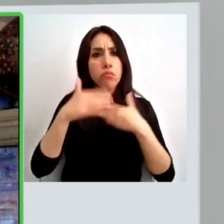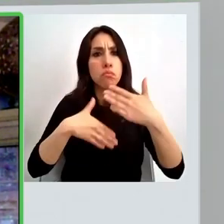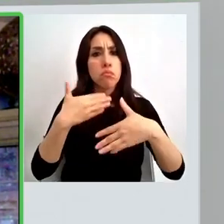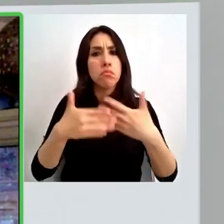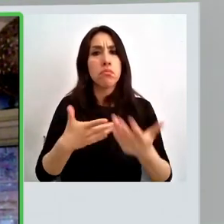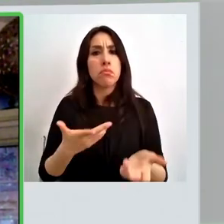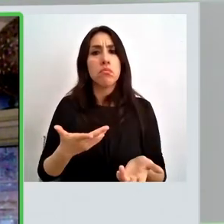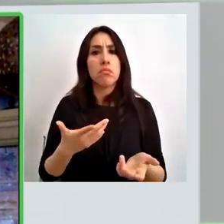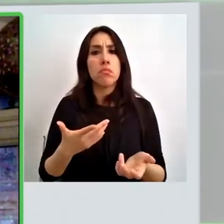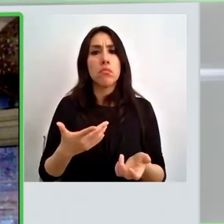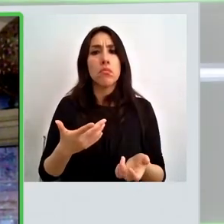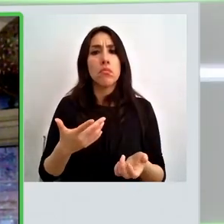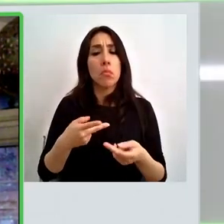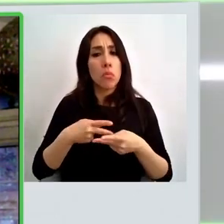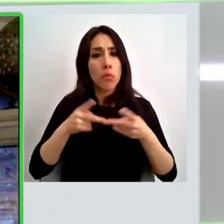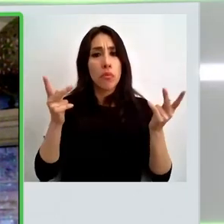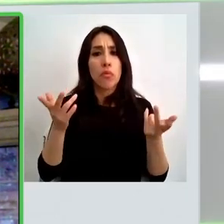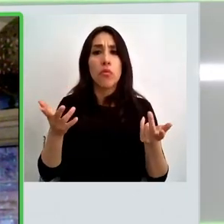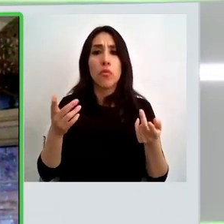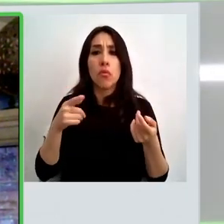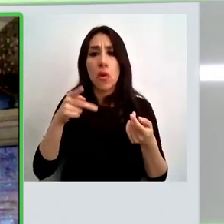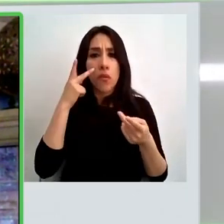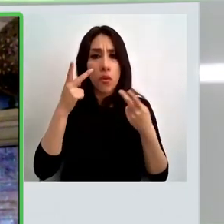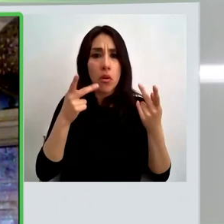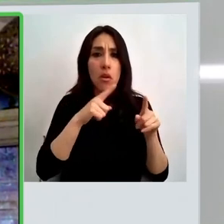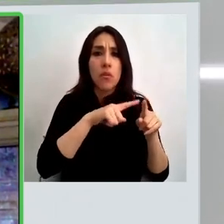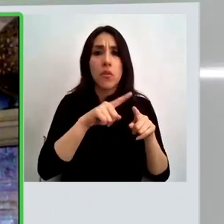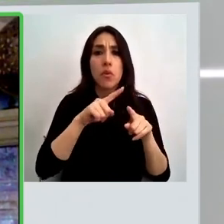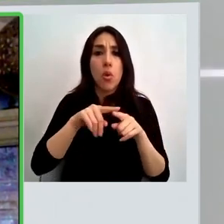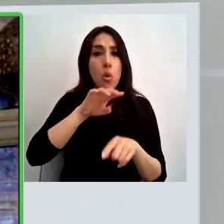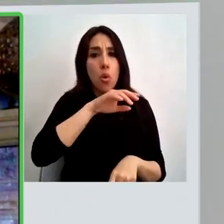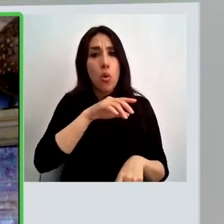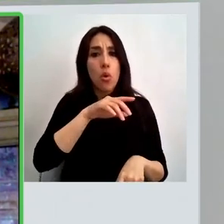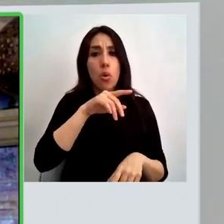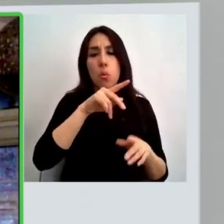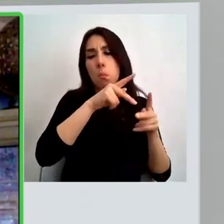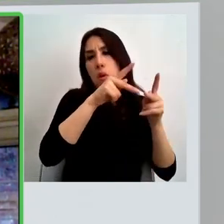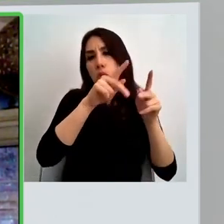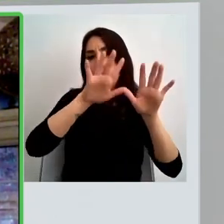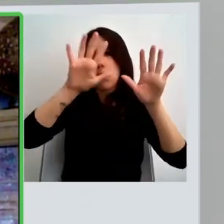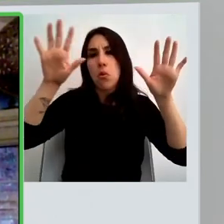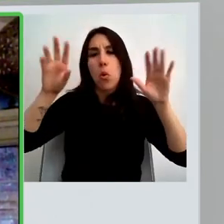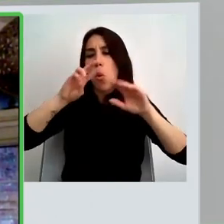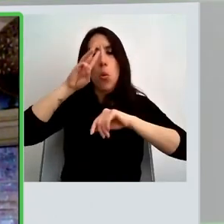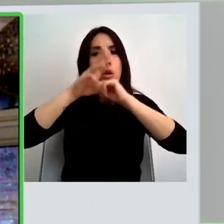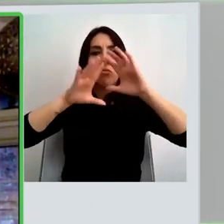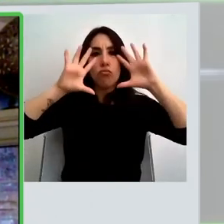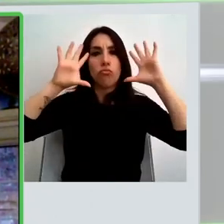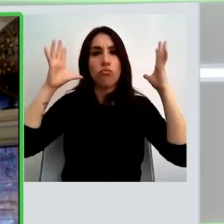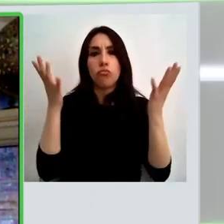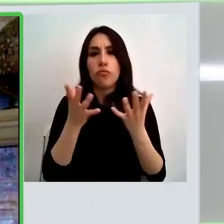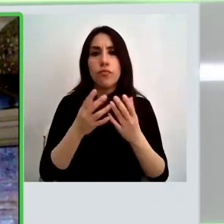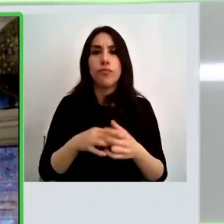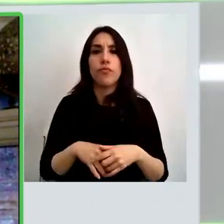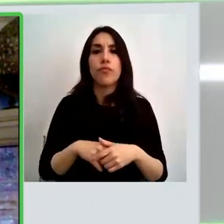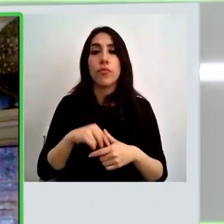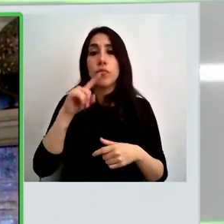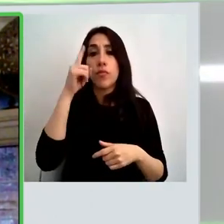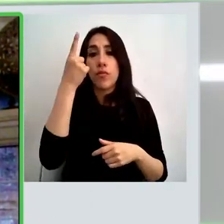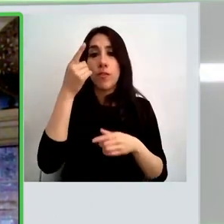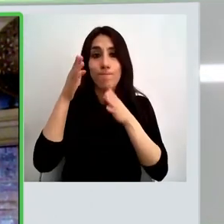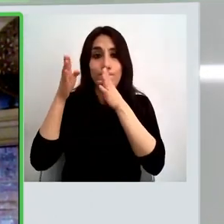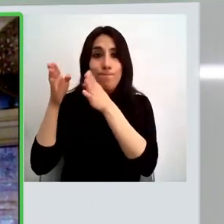ven en distintas ubicaciones en el mundo en las primeras etapas en que las empresas están